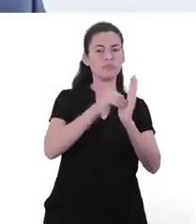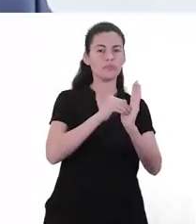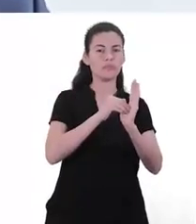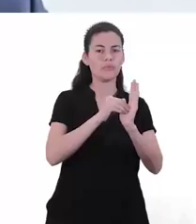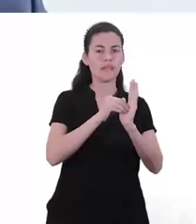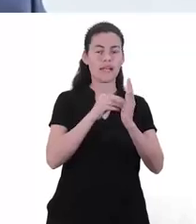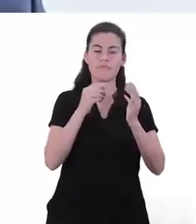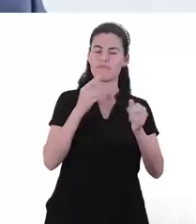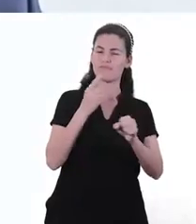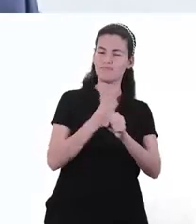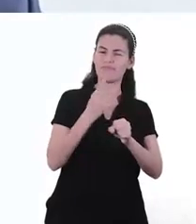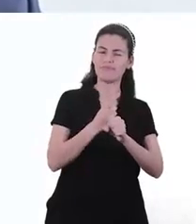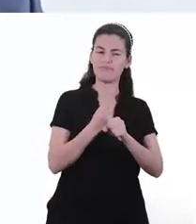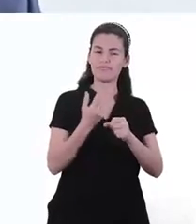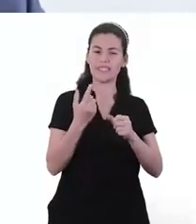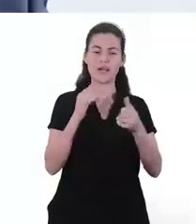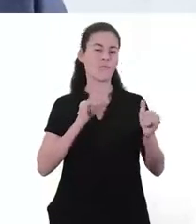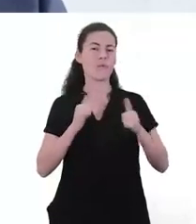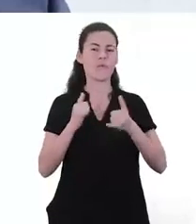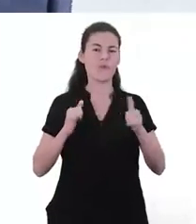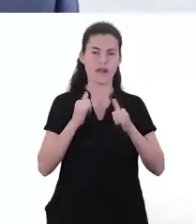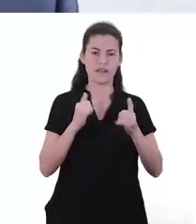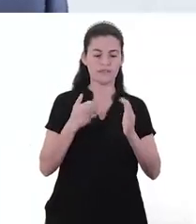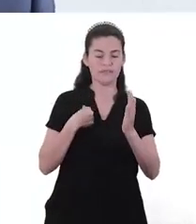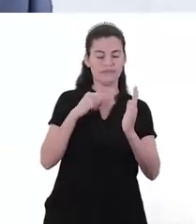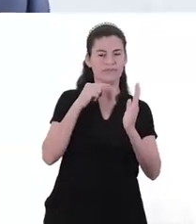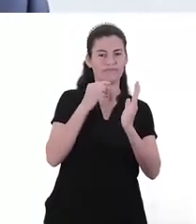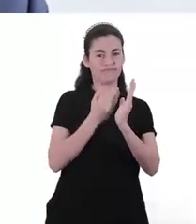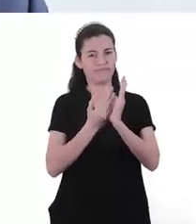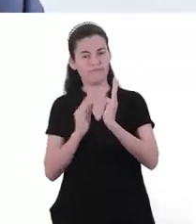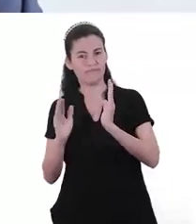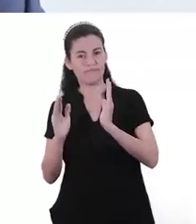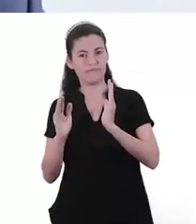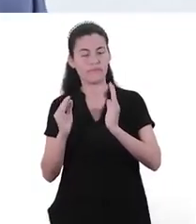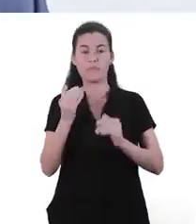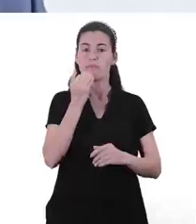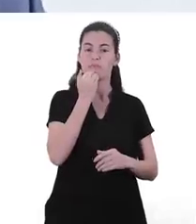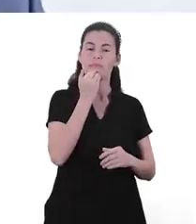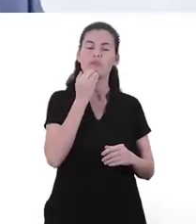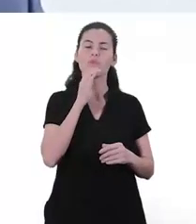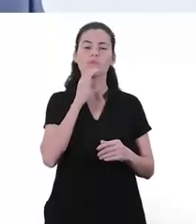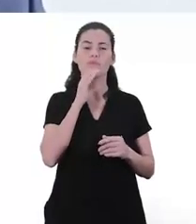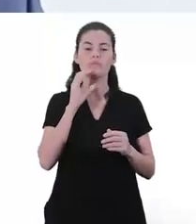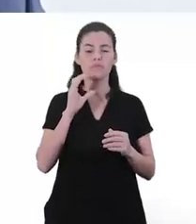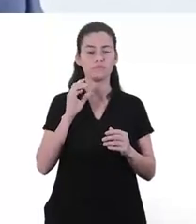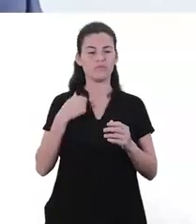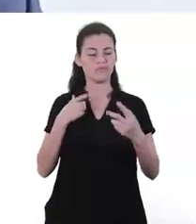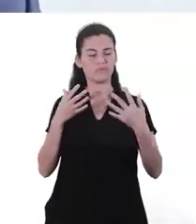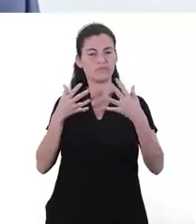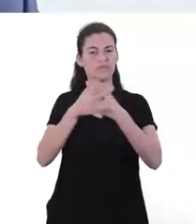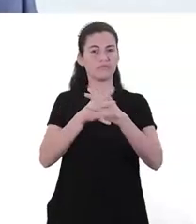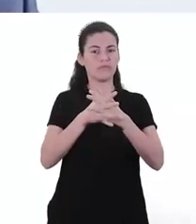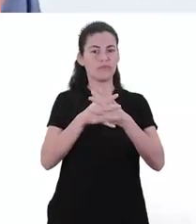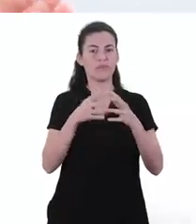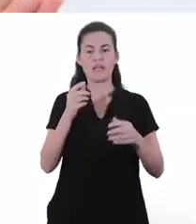cosas, vamos primero por lo de ocio. Y lo primero vamos a marcar el arte, entonces ahí ganamos tiempo, ¿verdad? ¿Cómo hacemos para poder asociar, digamos, ese